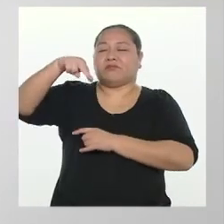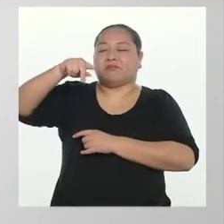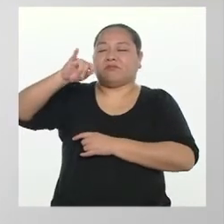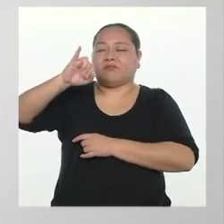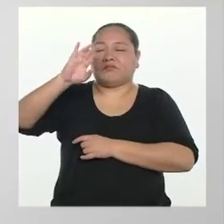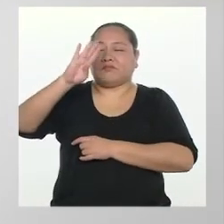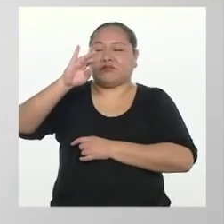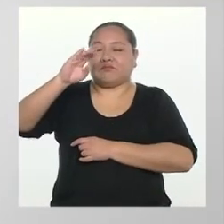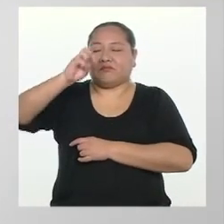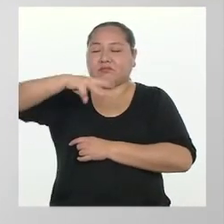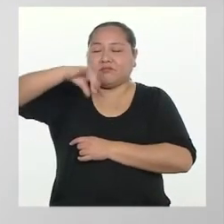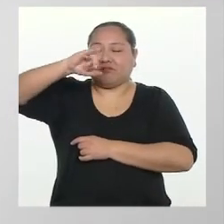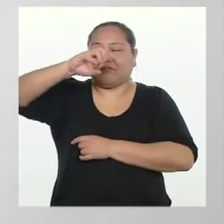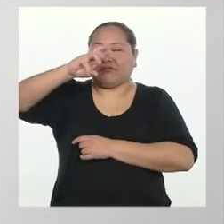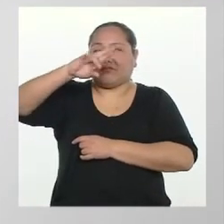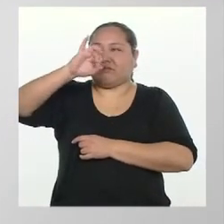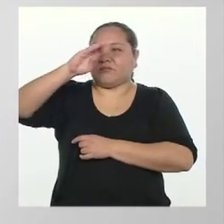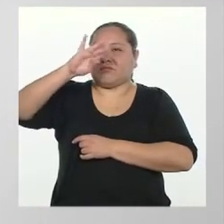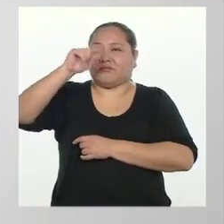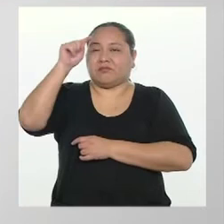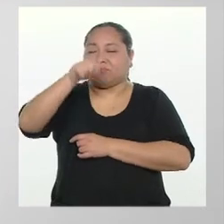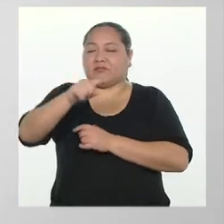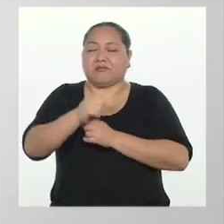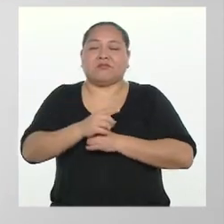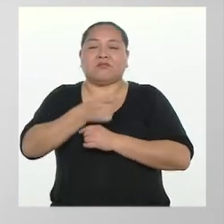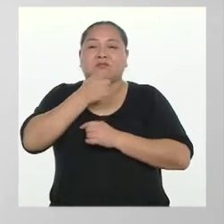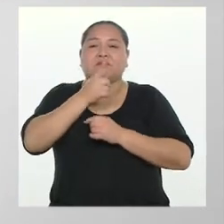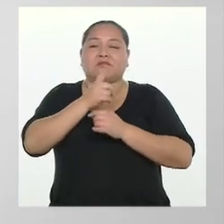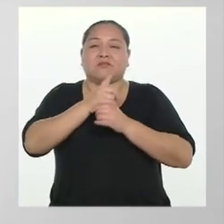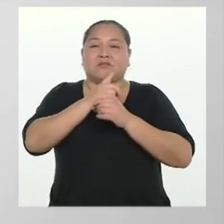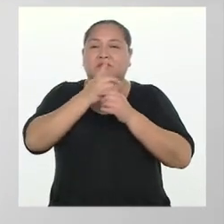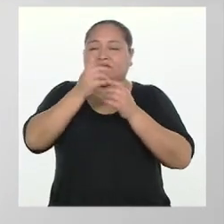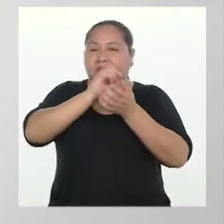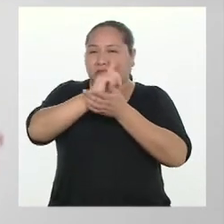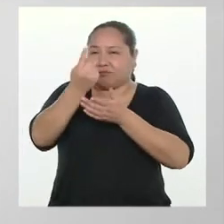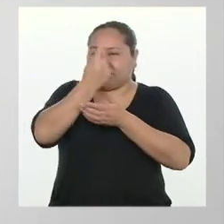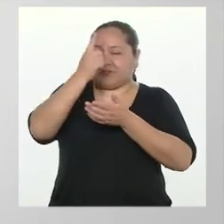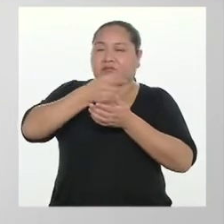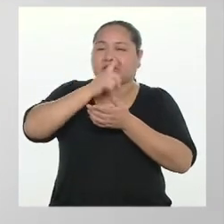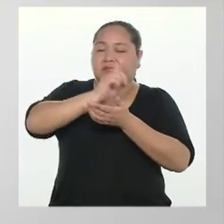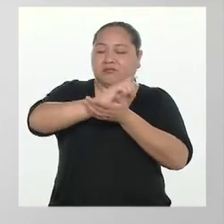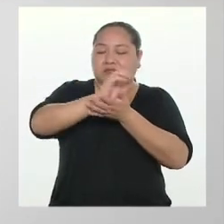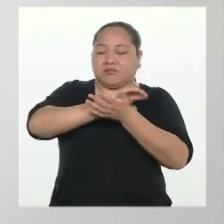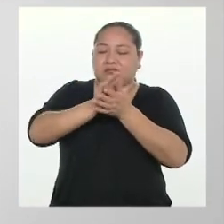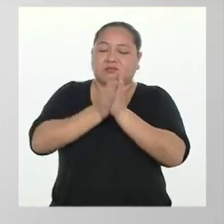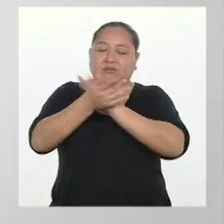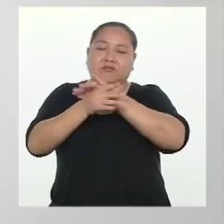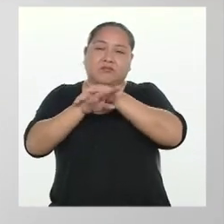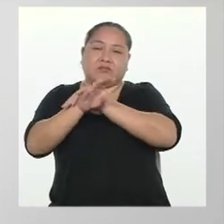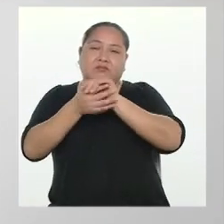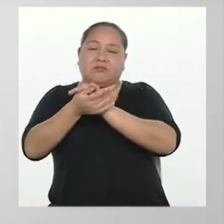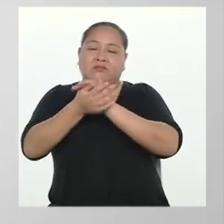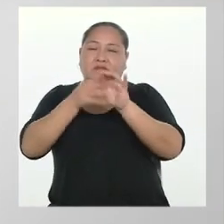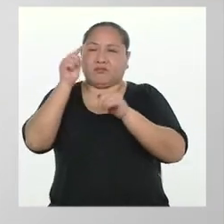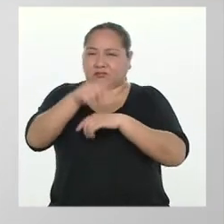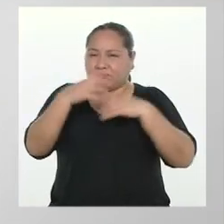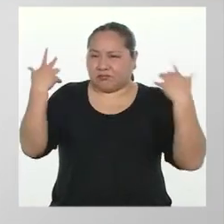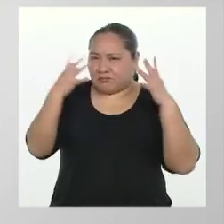Por ello, lavarse las manos solo con agua no es para nada efectivo al momento de